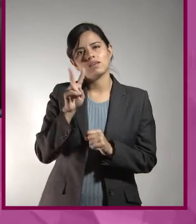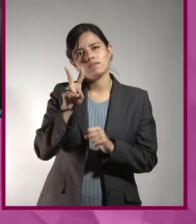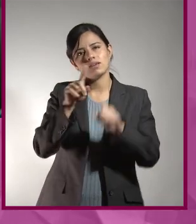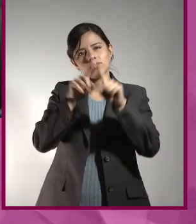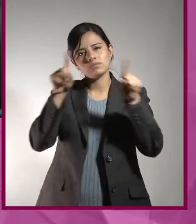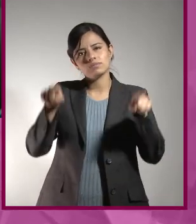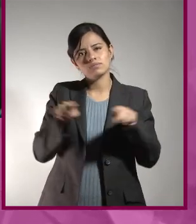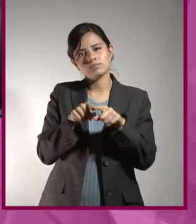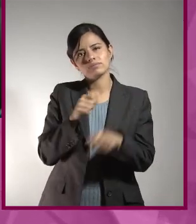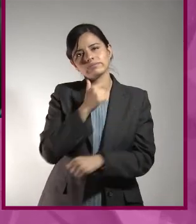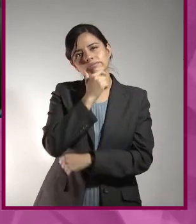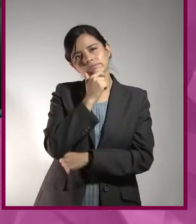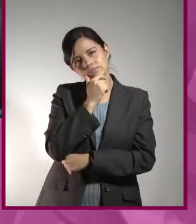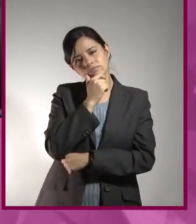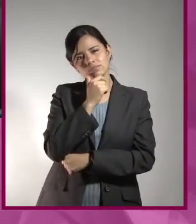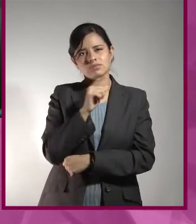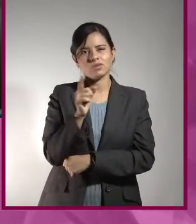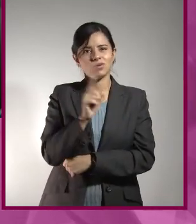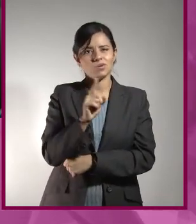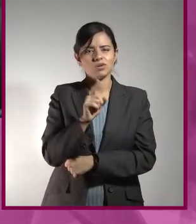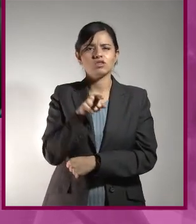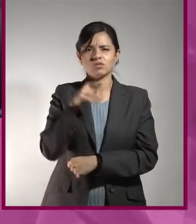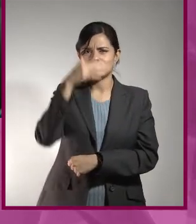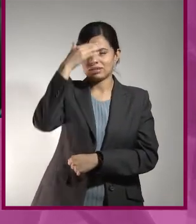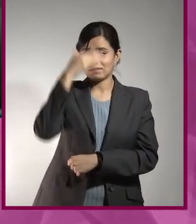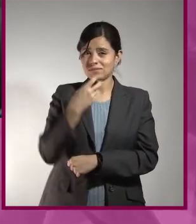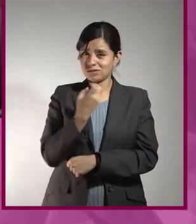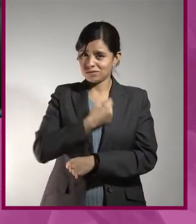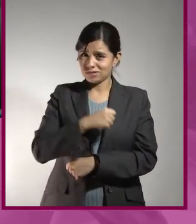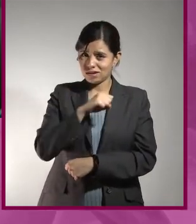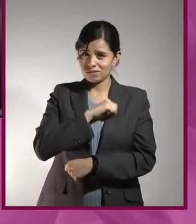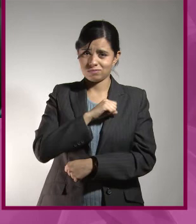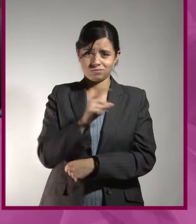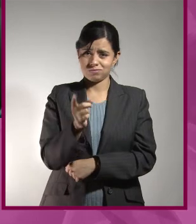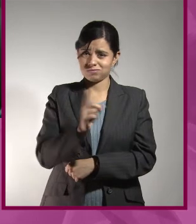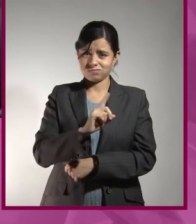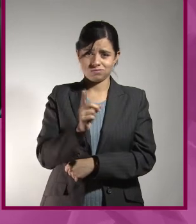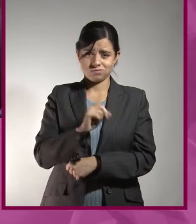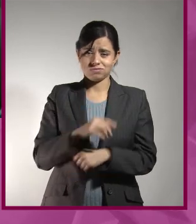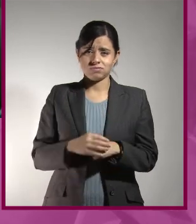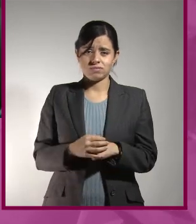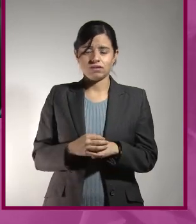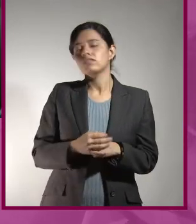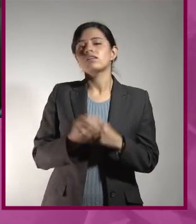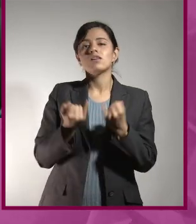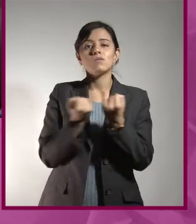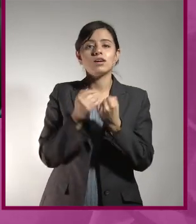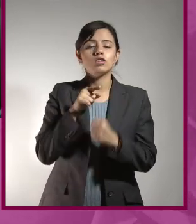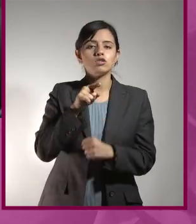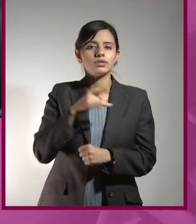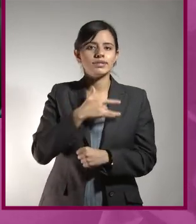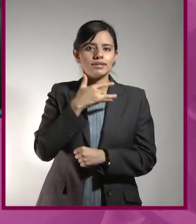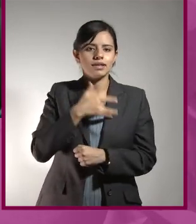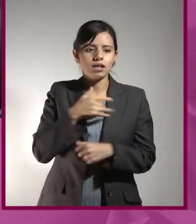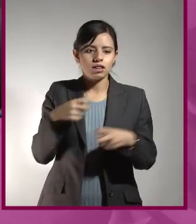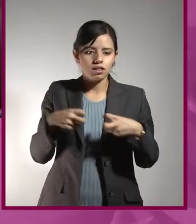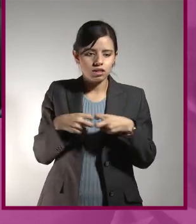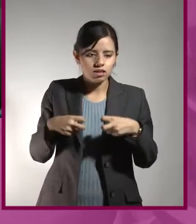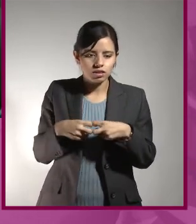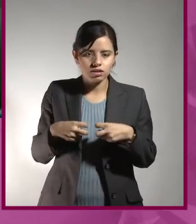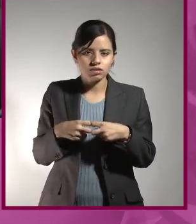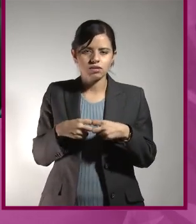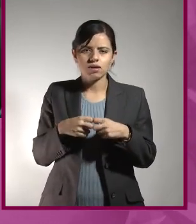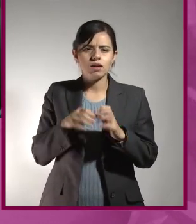las pantallas, porque sabes tú que no es muy saludable para ti, y también para sentir menos